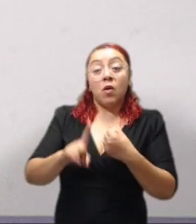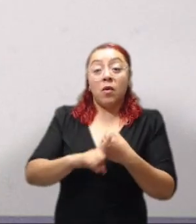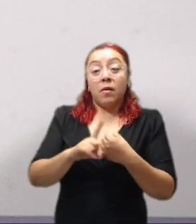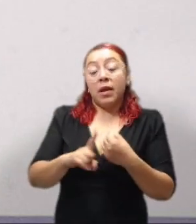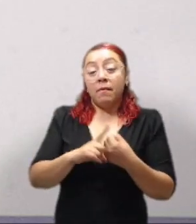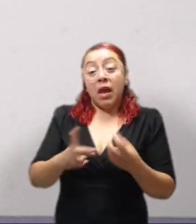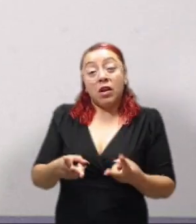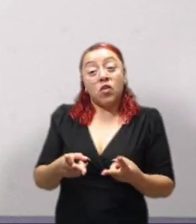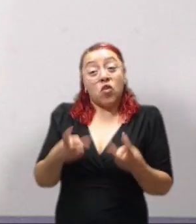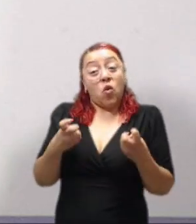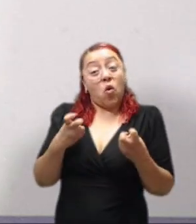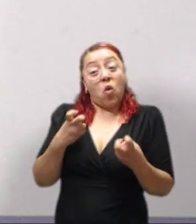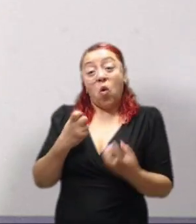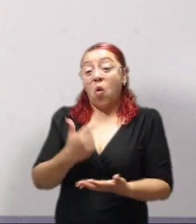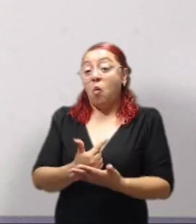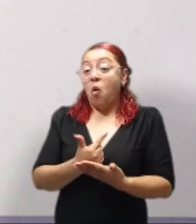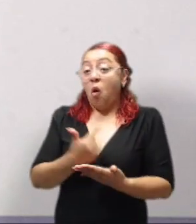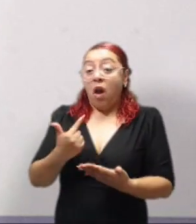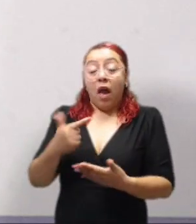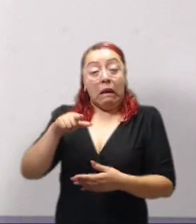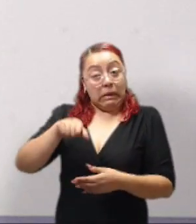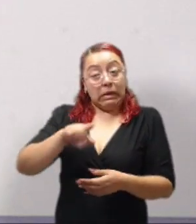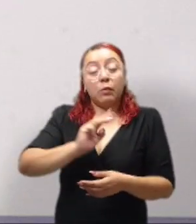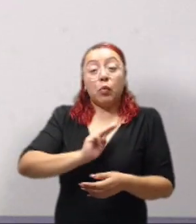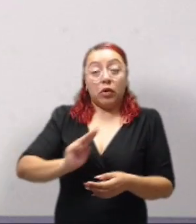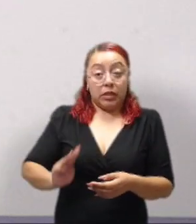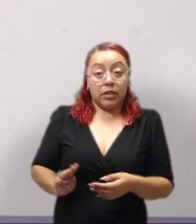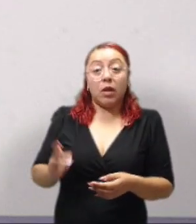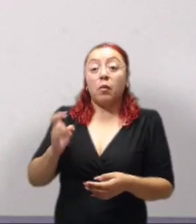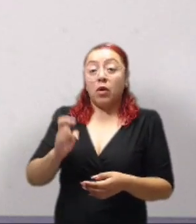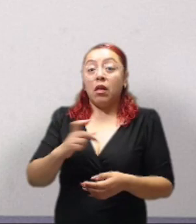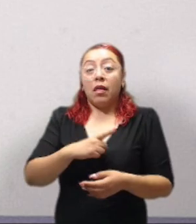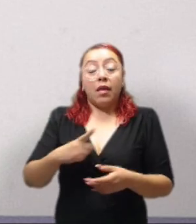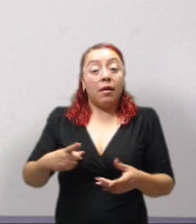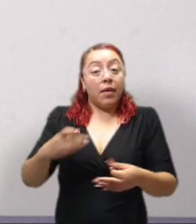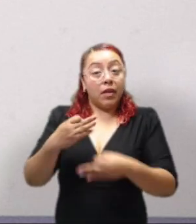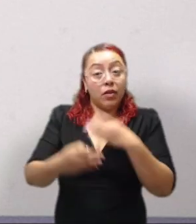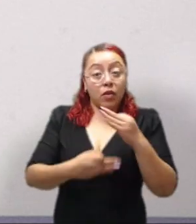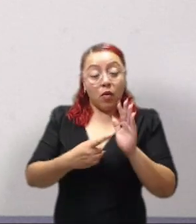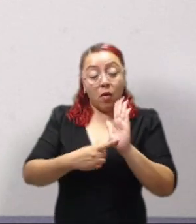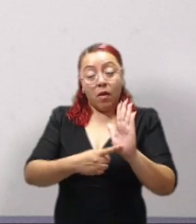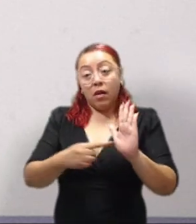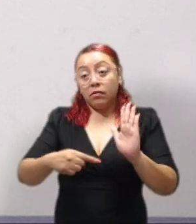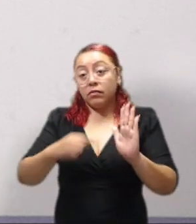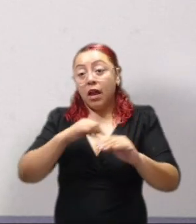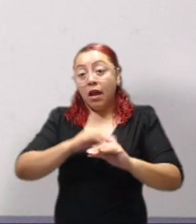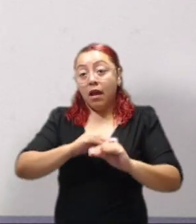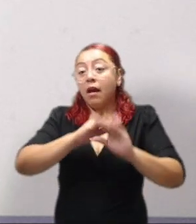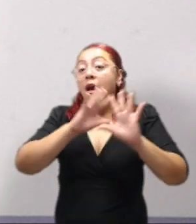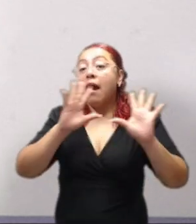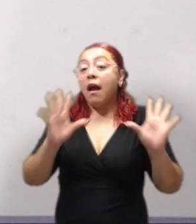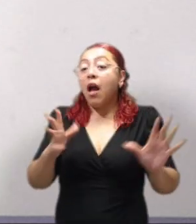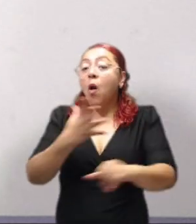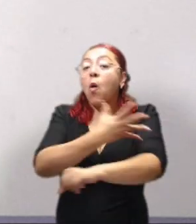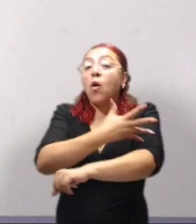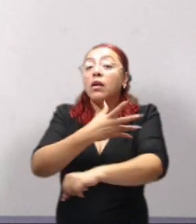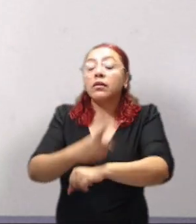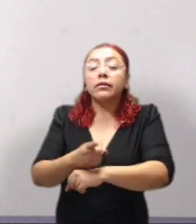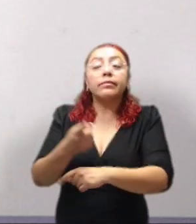y que entonces todo esto tiene que ser muy transparente que también el el la dirección de de